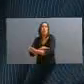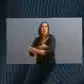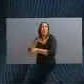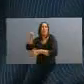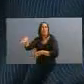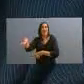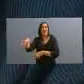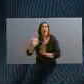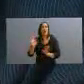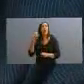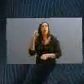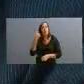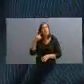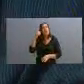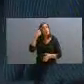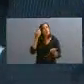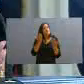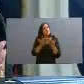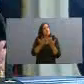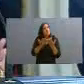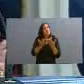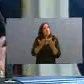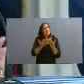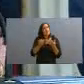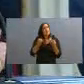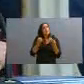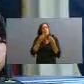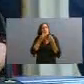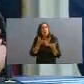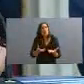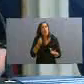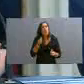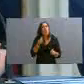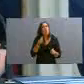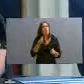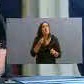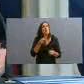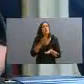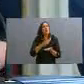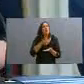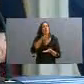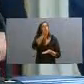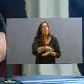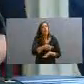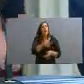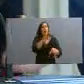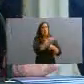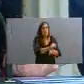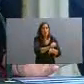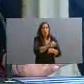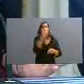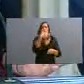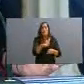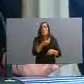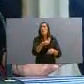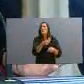merituar más razonablemente el tema de cómo se manejan las excarcelaciones y cómo es horrible privar